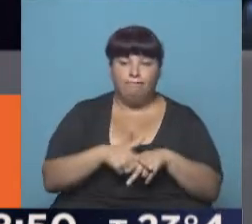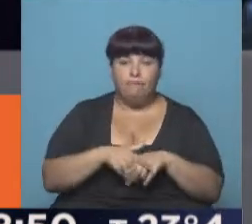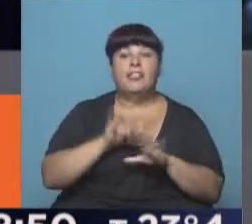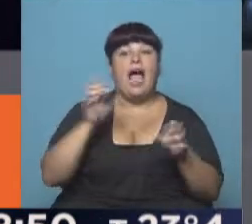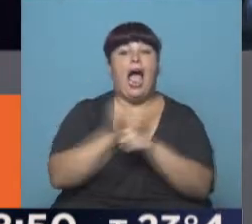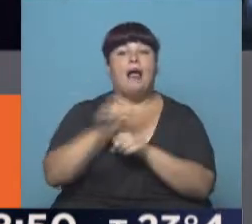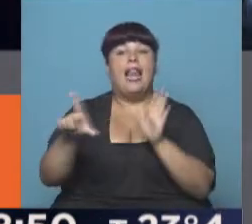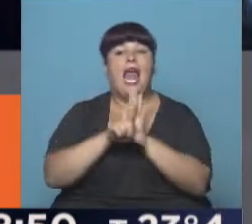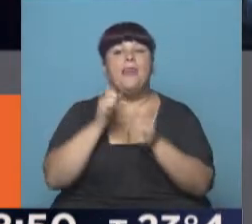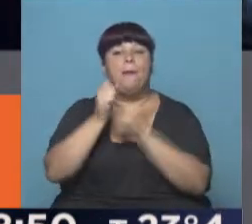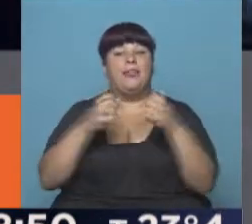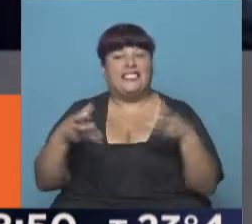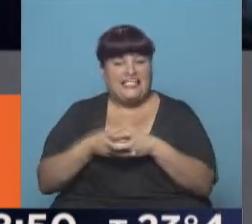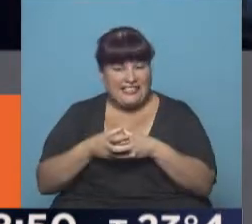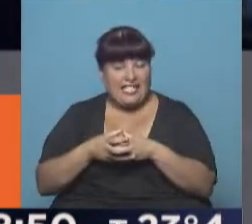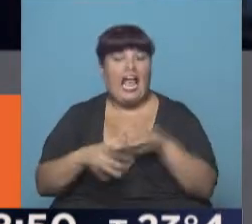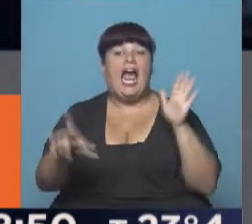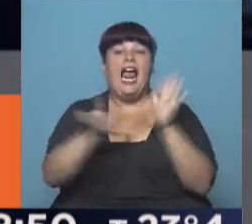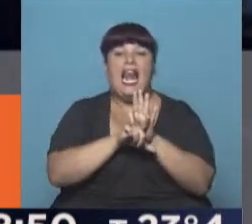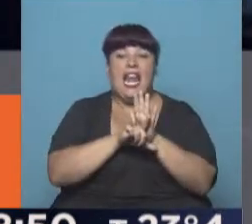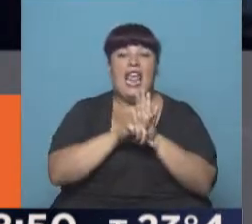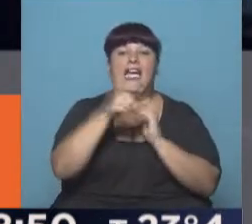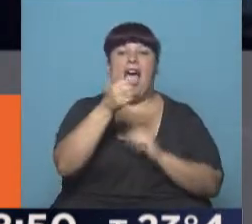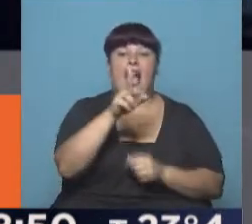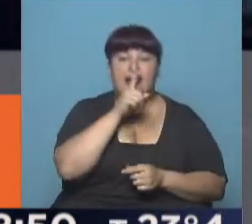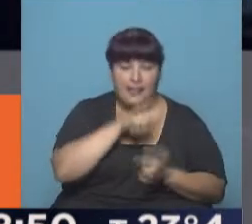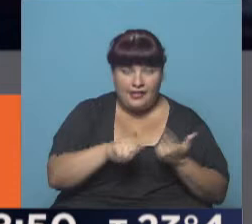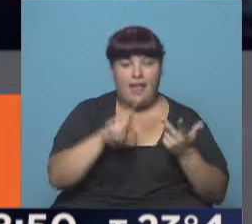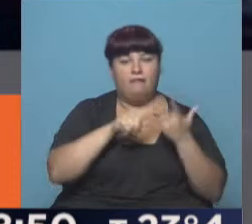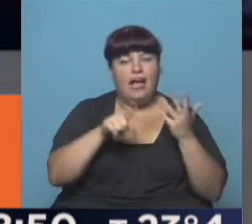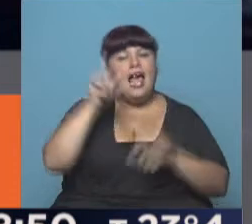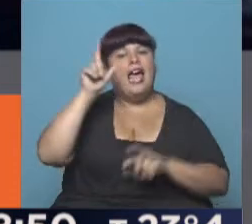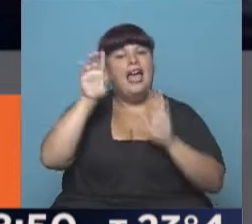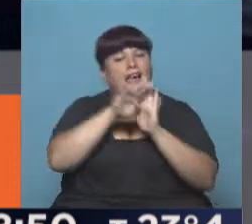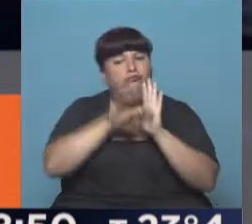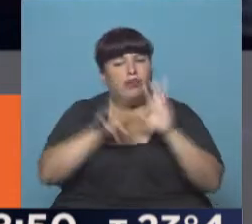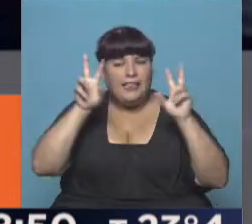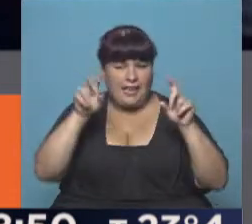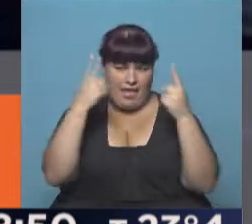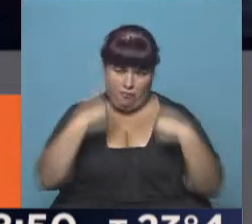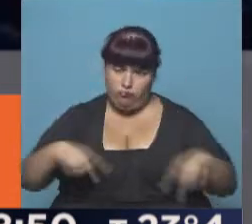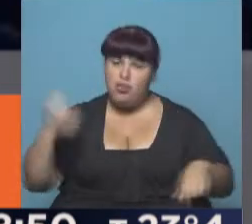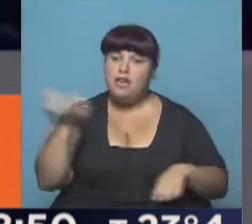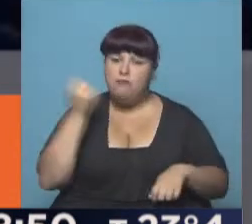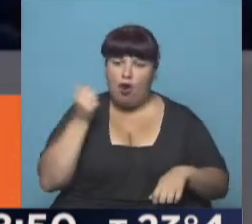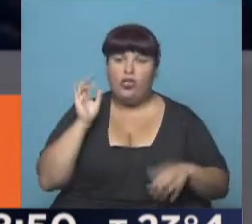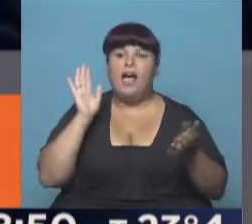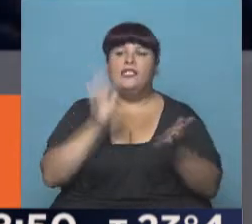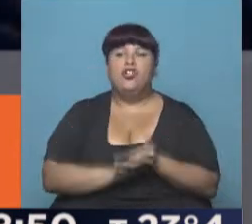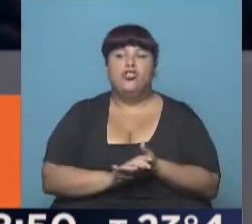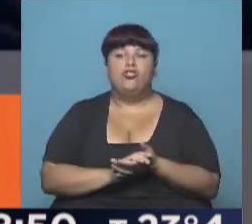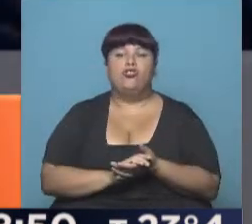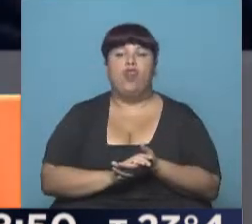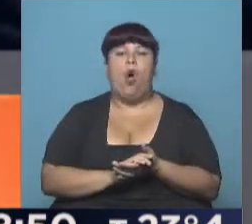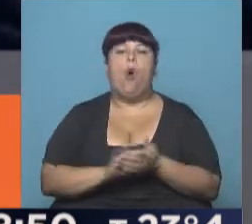Aprobamos la ley de pymes, está la ley de ART. Bueno, la agenda es importante y en materia